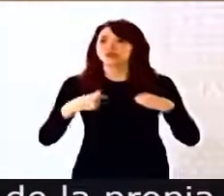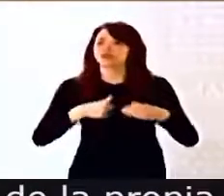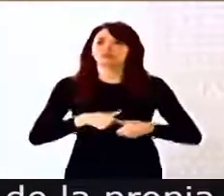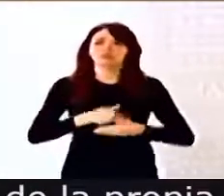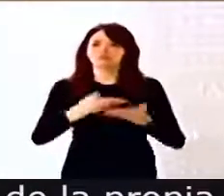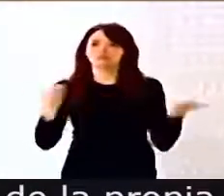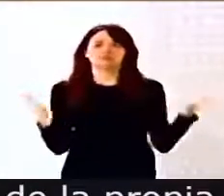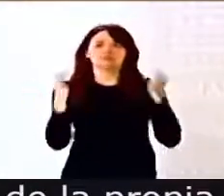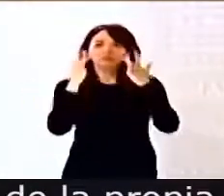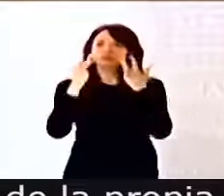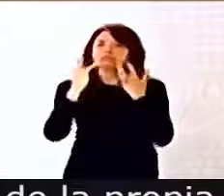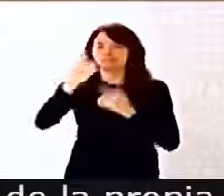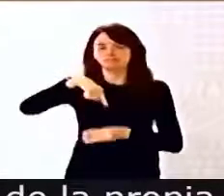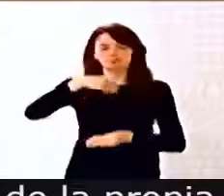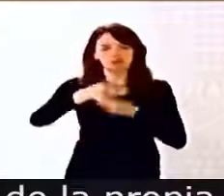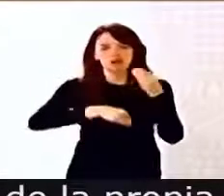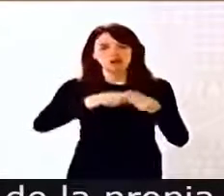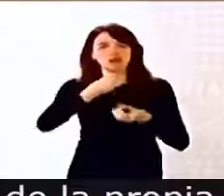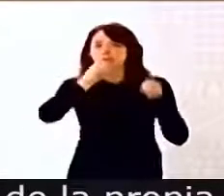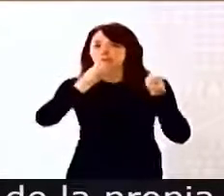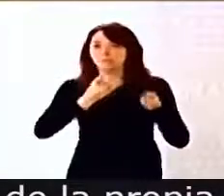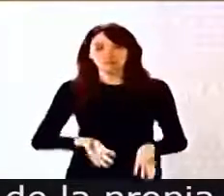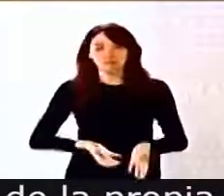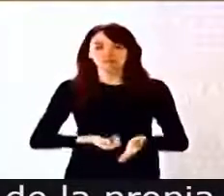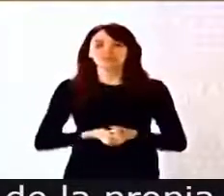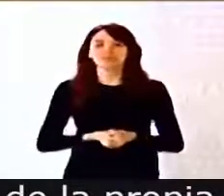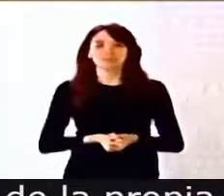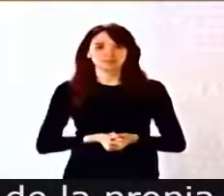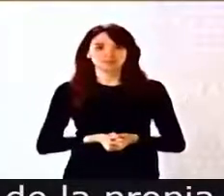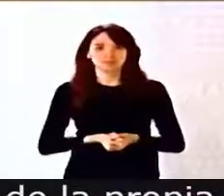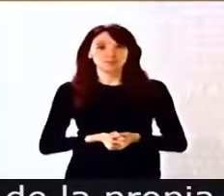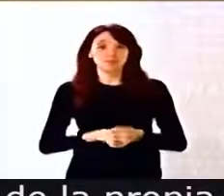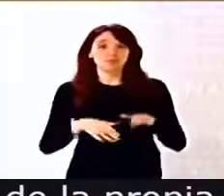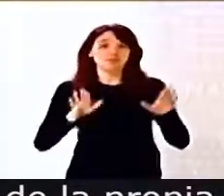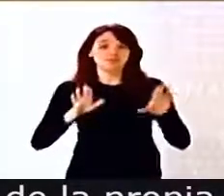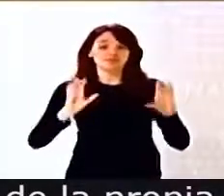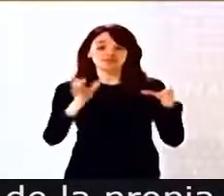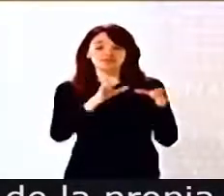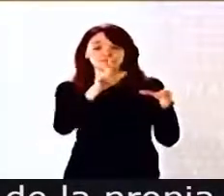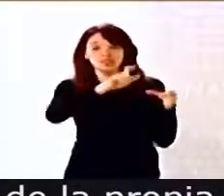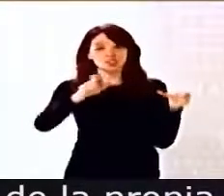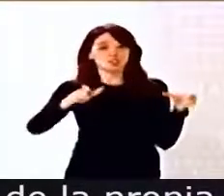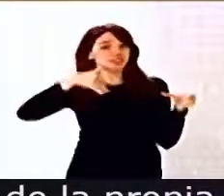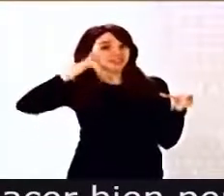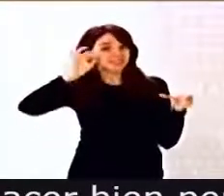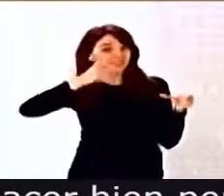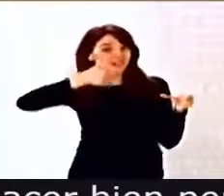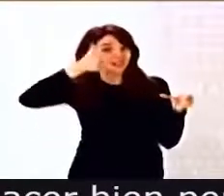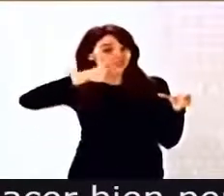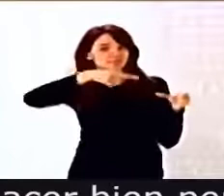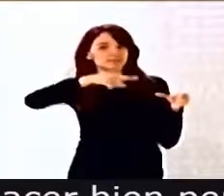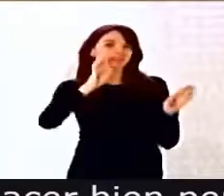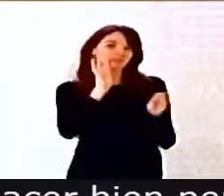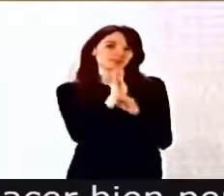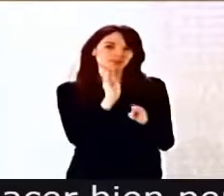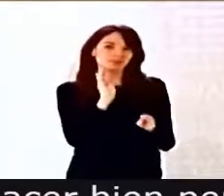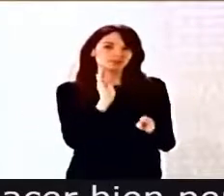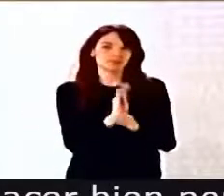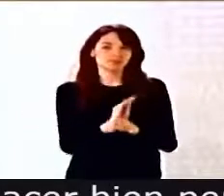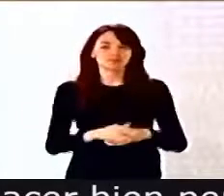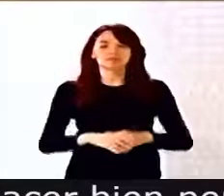ella, que lo va a saber hacer bien. Pero con las personas vulnerables hay que tener todavía un cierto cuidado.